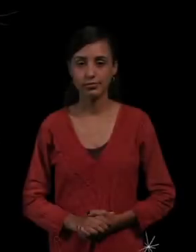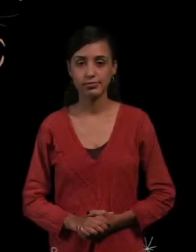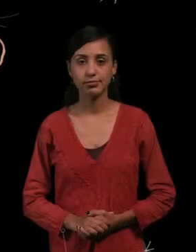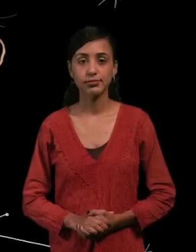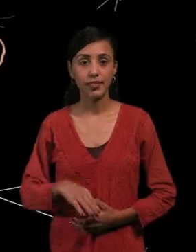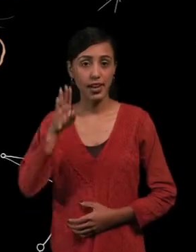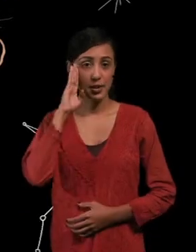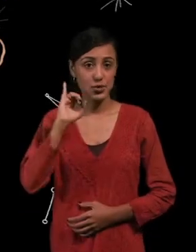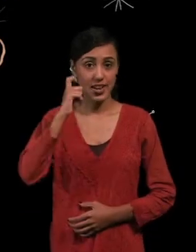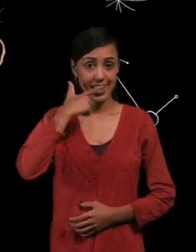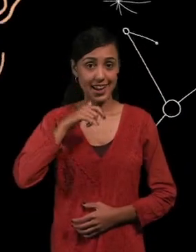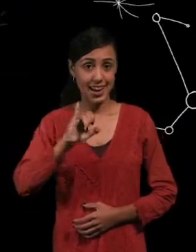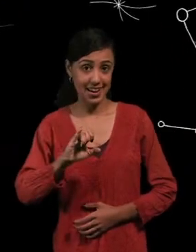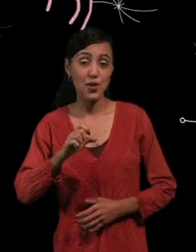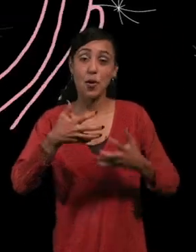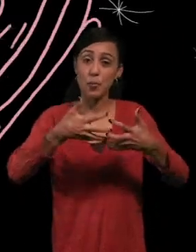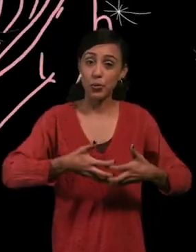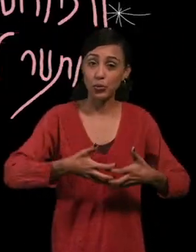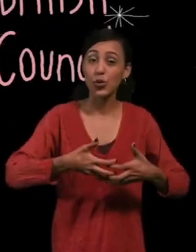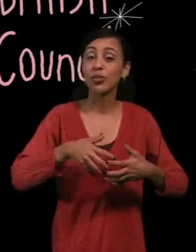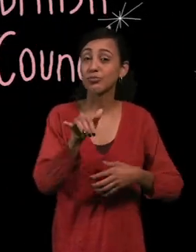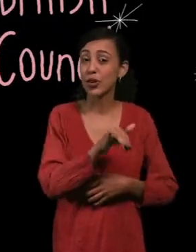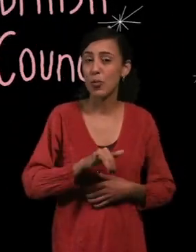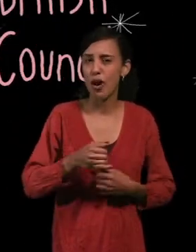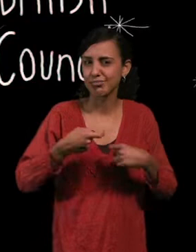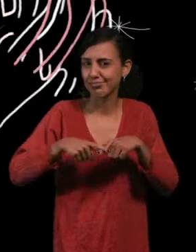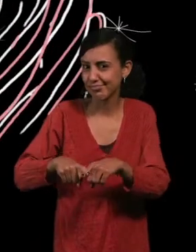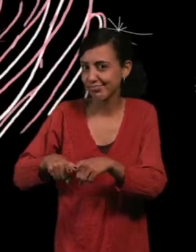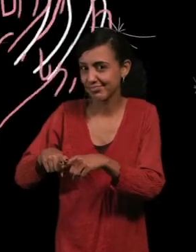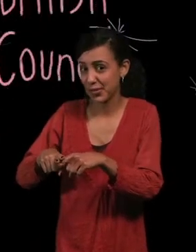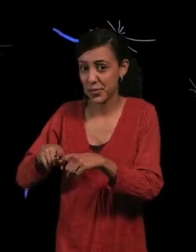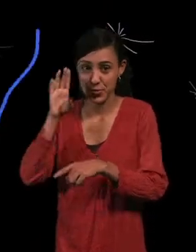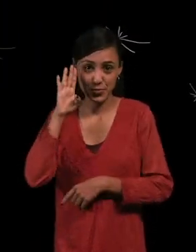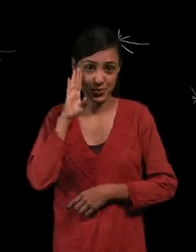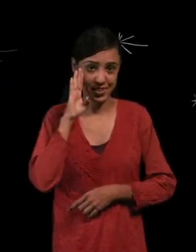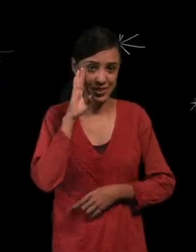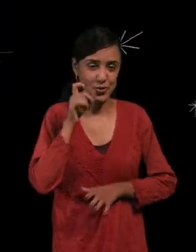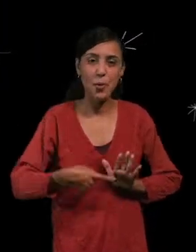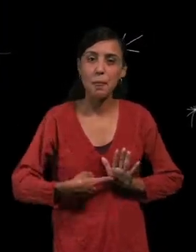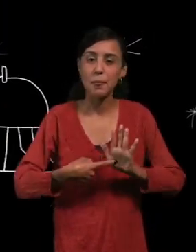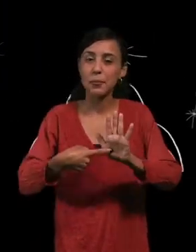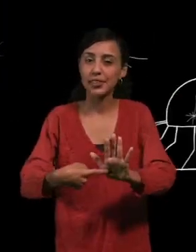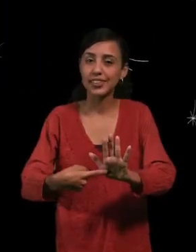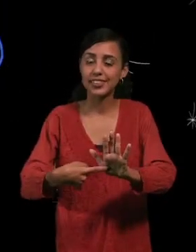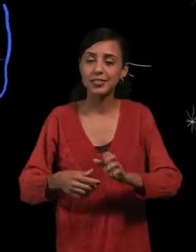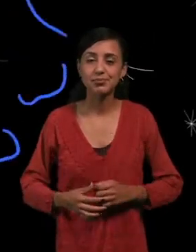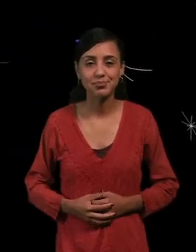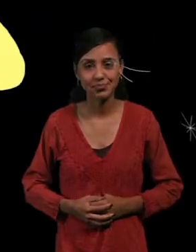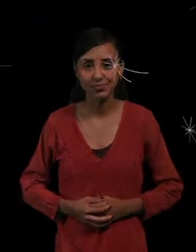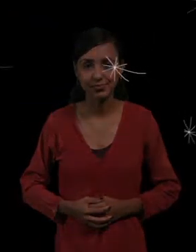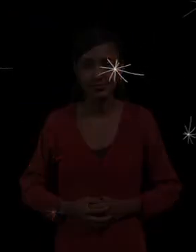Estudios de Animación Icai y Producciones Cucurucho, con el apoyo de British Council, presentan